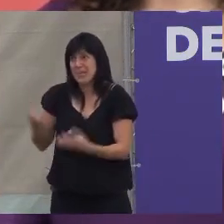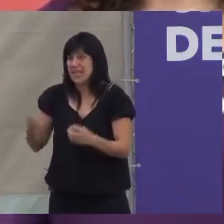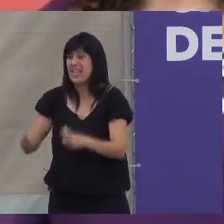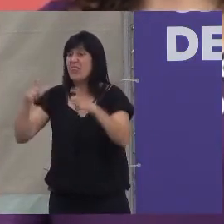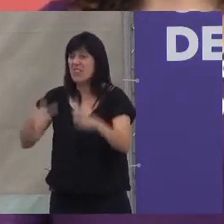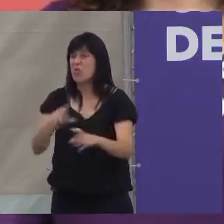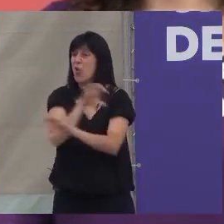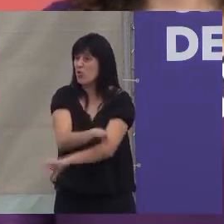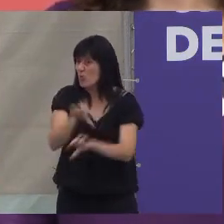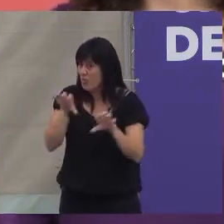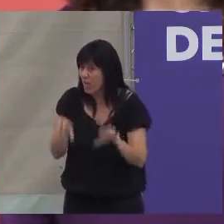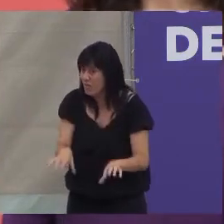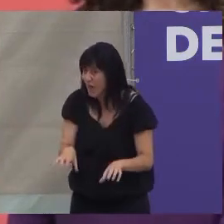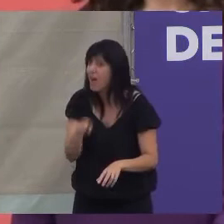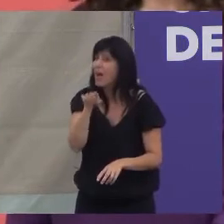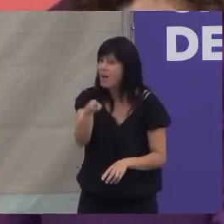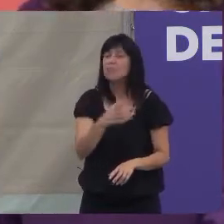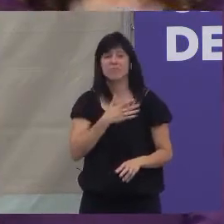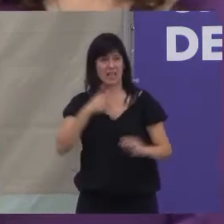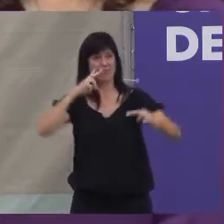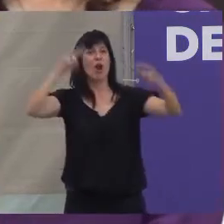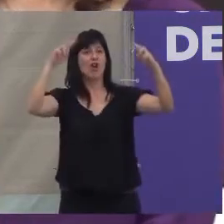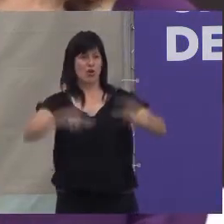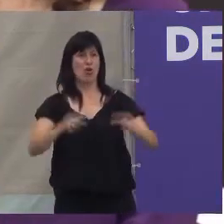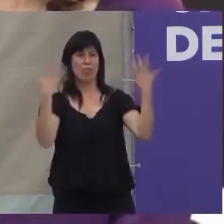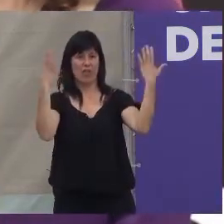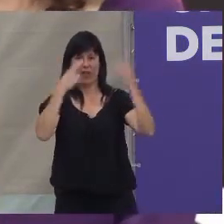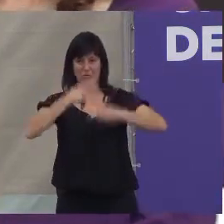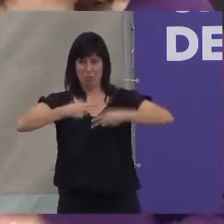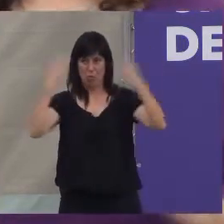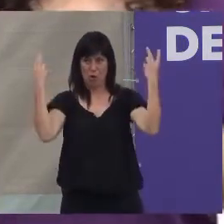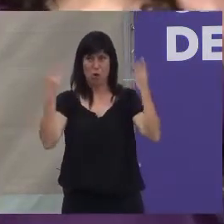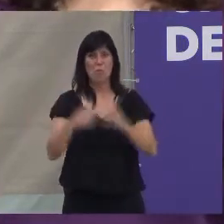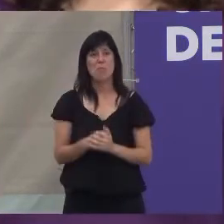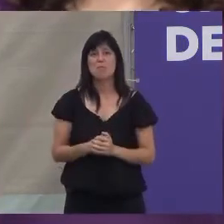Círculo de Ruzafa, que quería reconocérselo también.